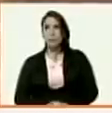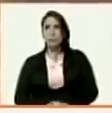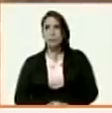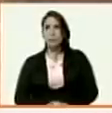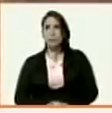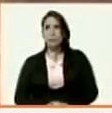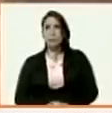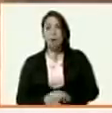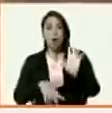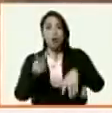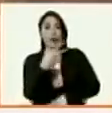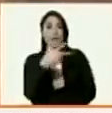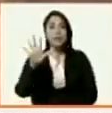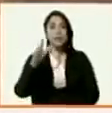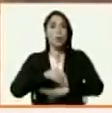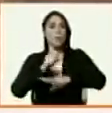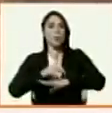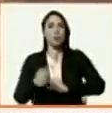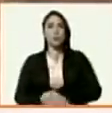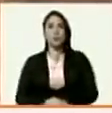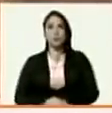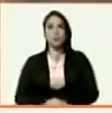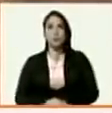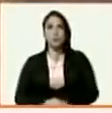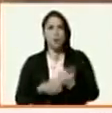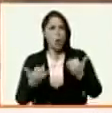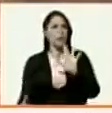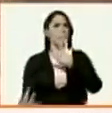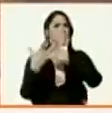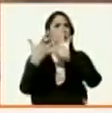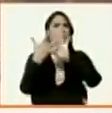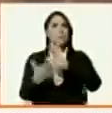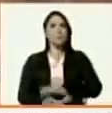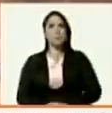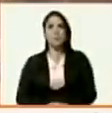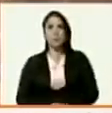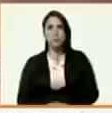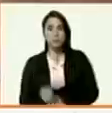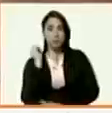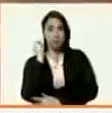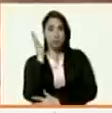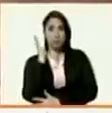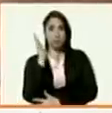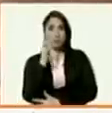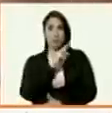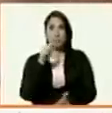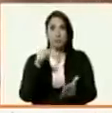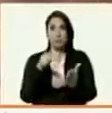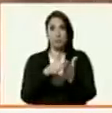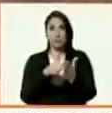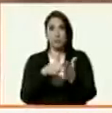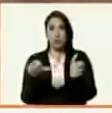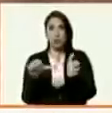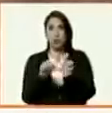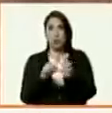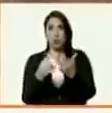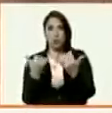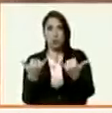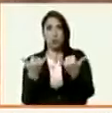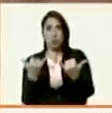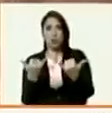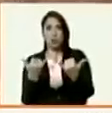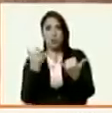Bien, y cuando son las 2 y 35 minutos de la tarde, establecemos de inmediato un contacto a la Asamblea Nacional, donde hasta ahora se encuentra